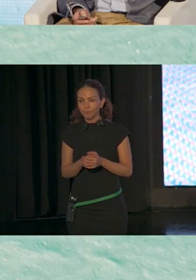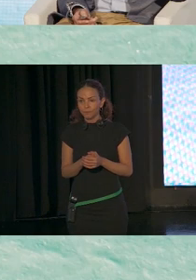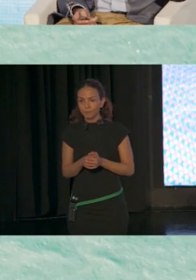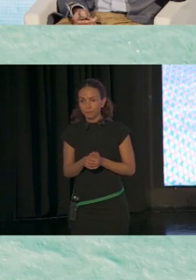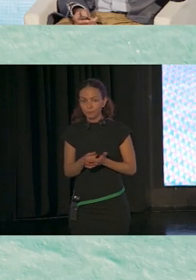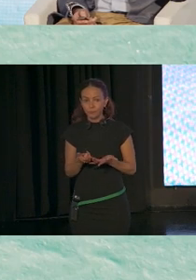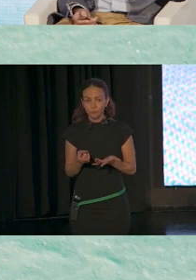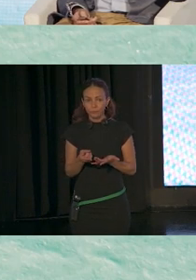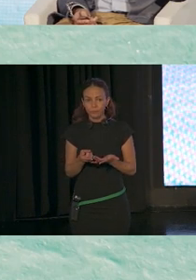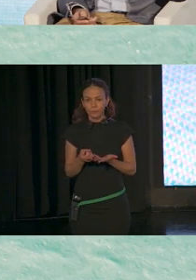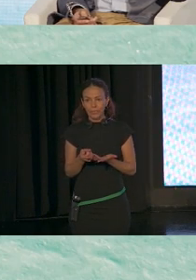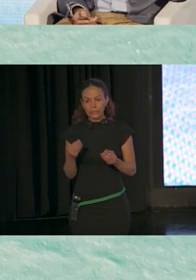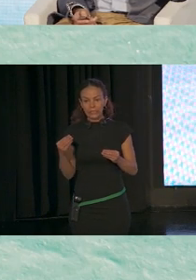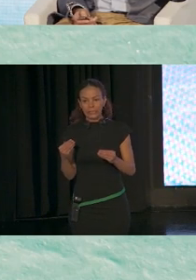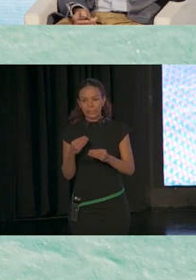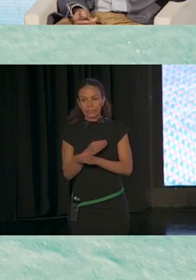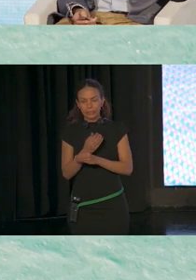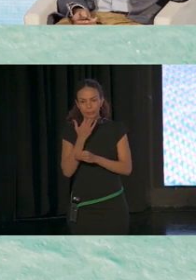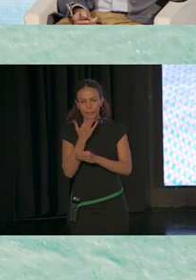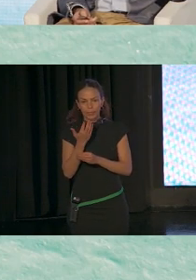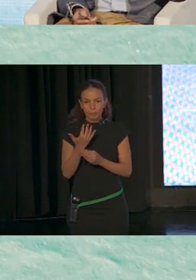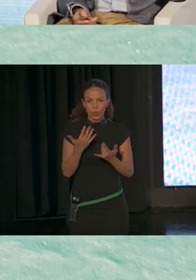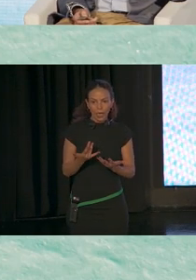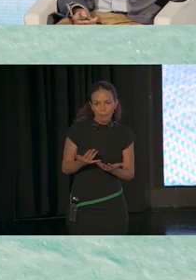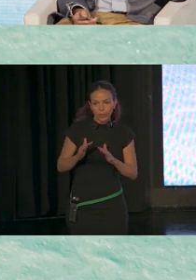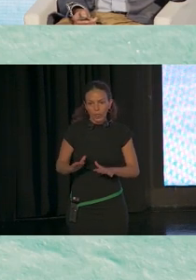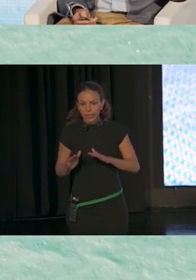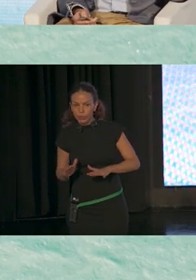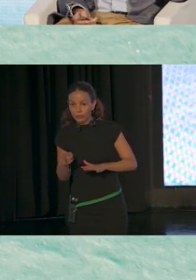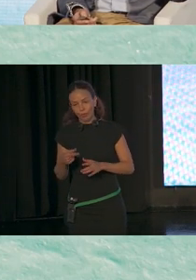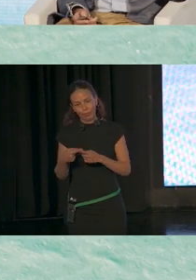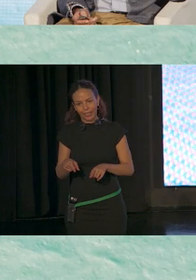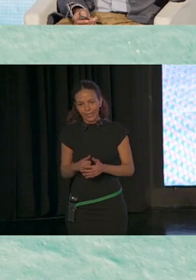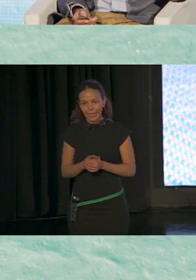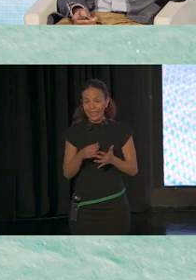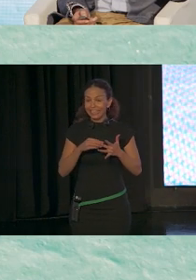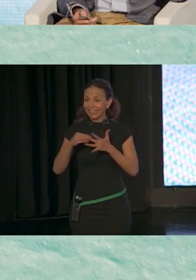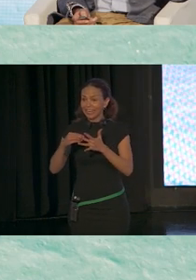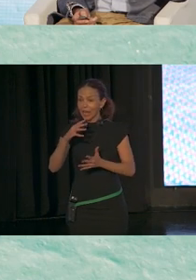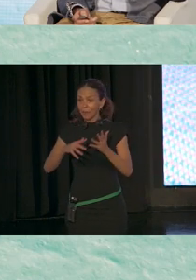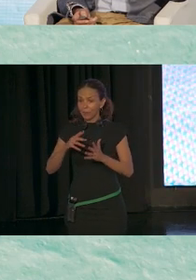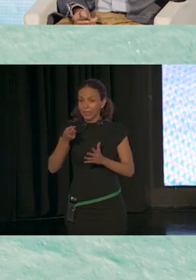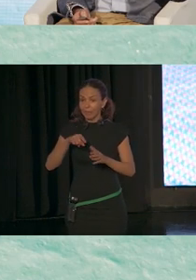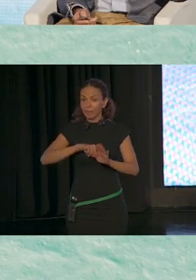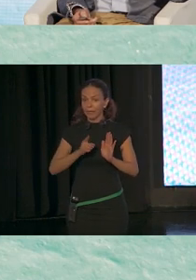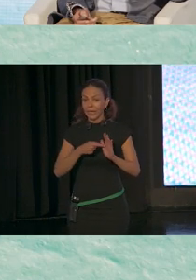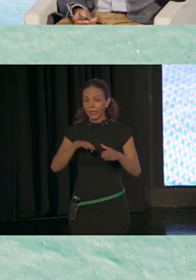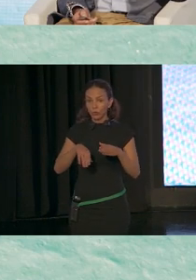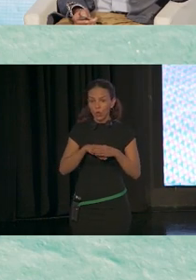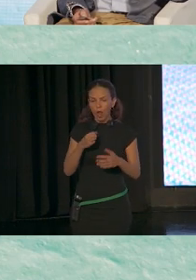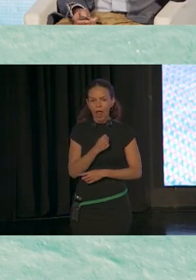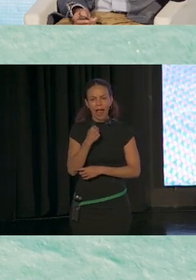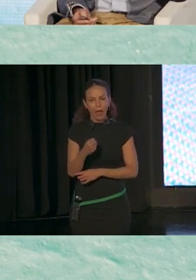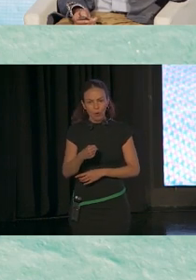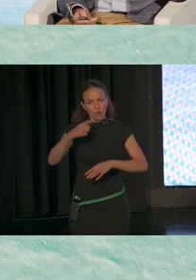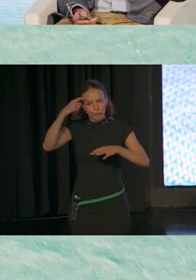está tan de acuerdo en cómo, ni los ritmos, etcétera. Eso es diferente. Liderazgo de administración y plena inclusión, apoyo formal